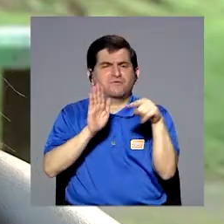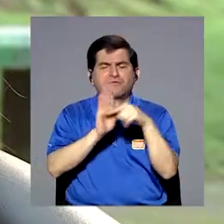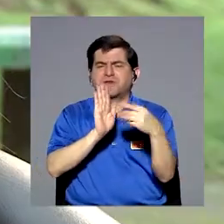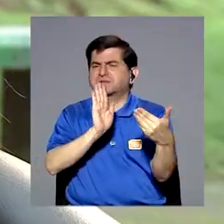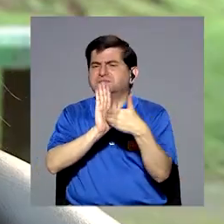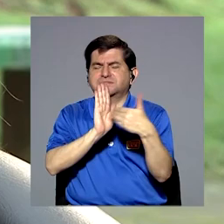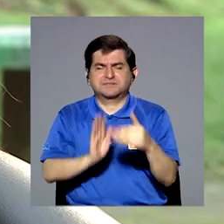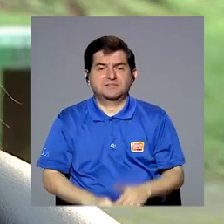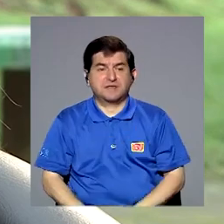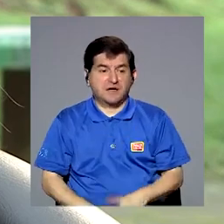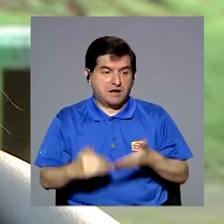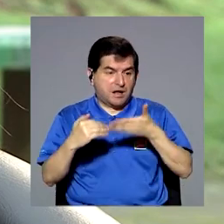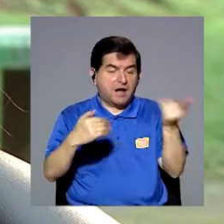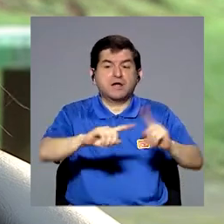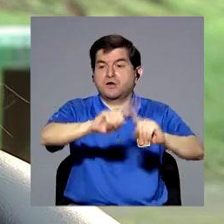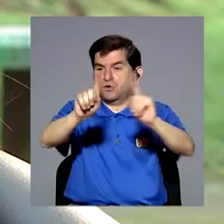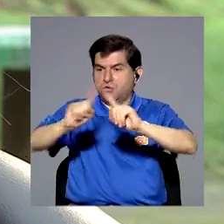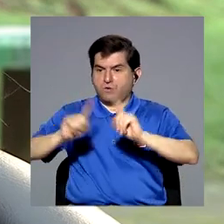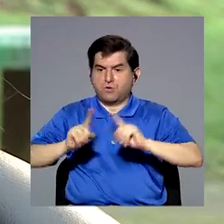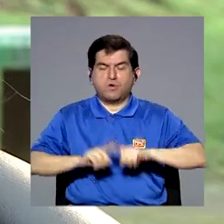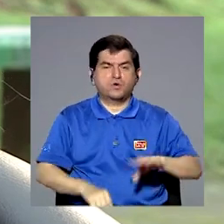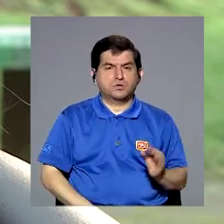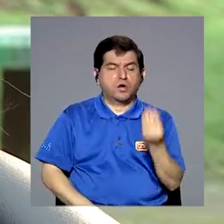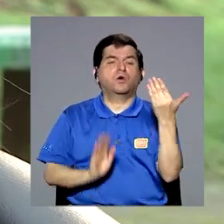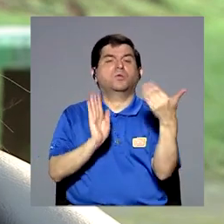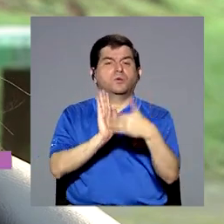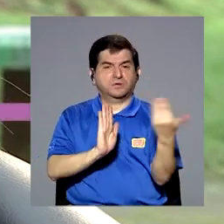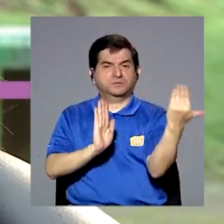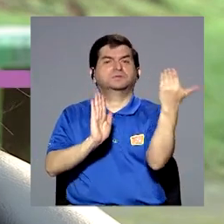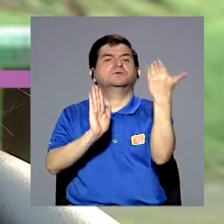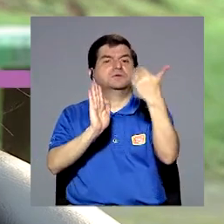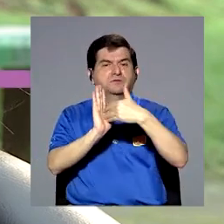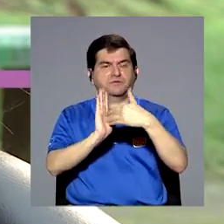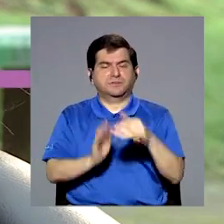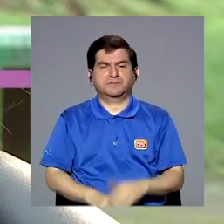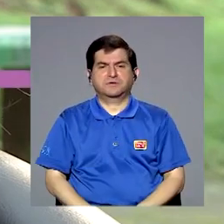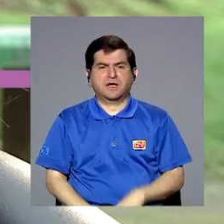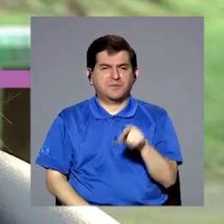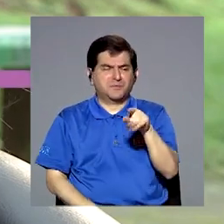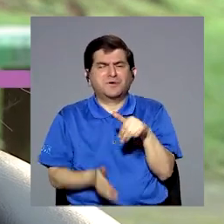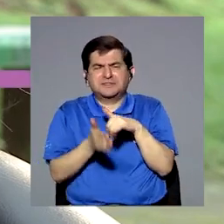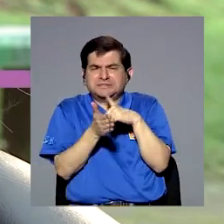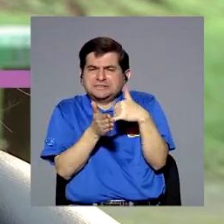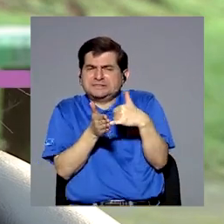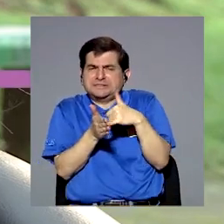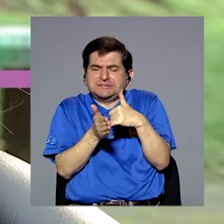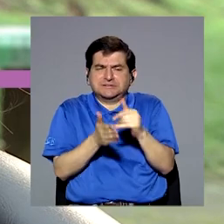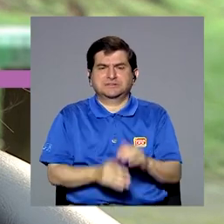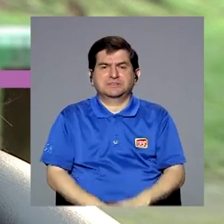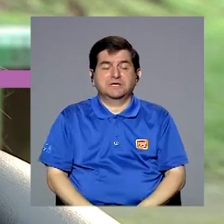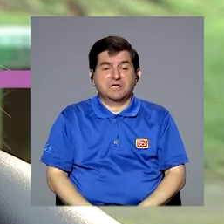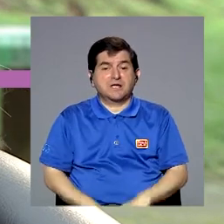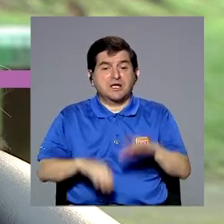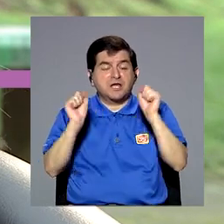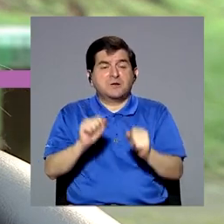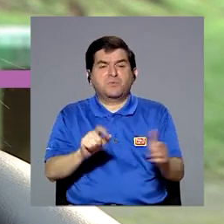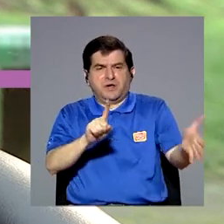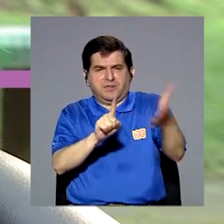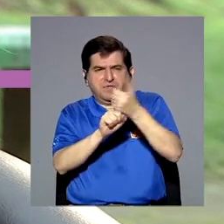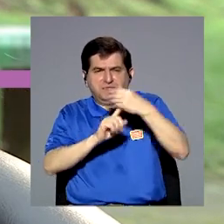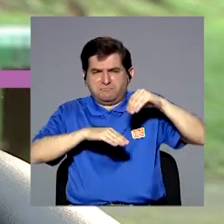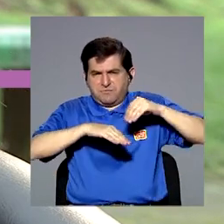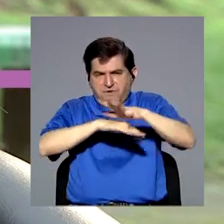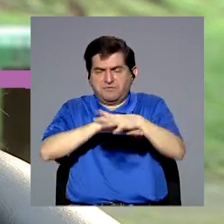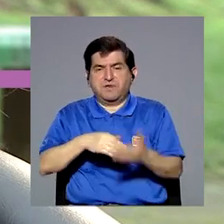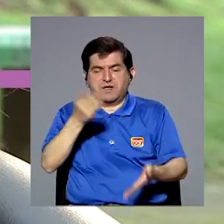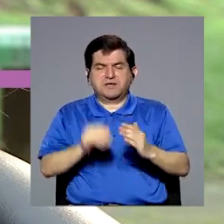Claro, hay muchos aspectos que a los jóvenes les puede afectar para ser más vulnerables y caer en estas influencias.